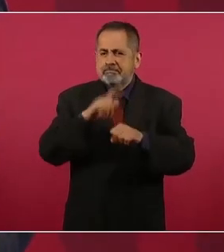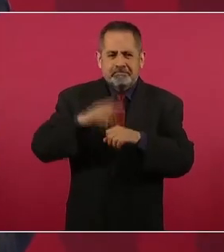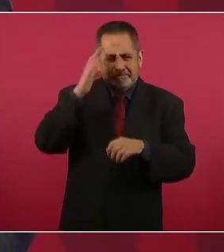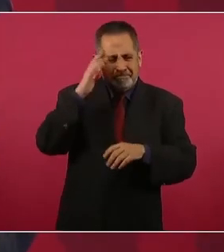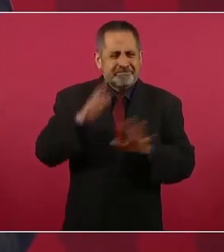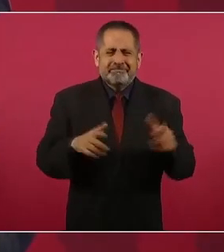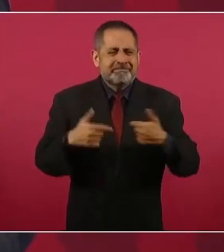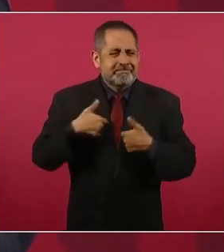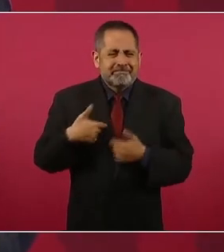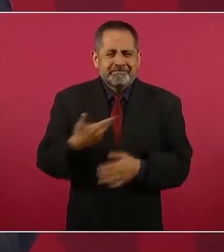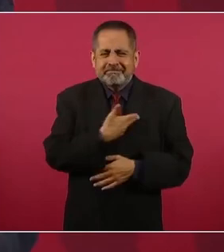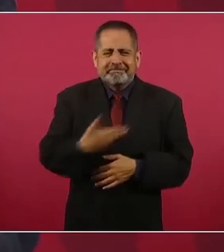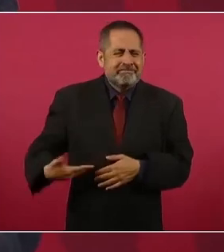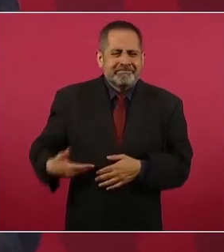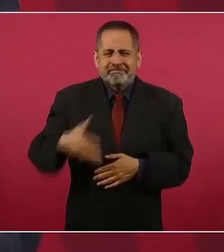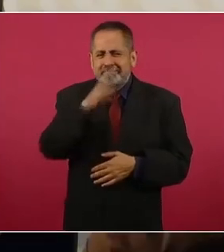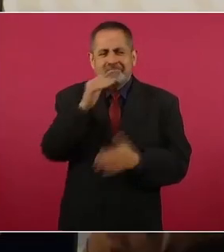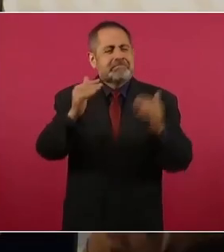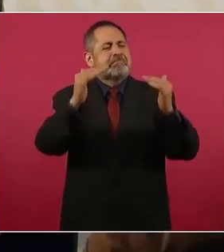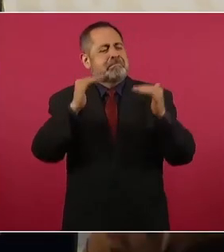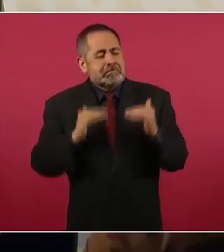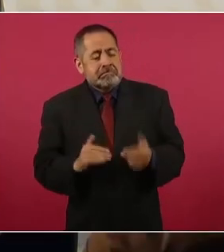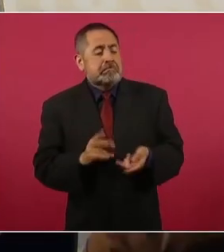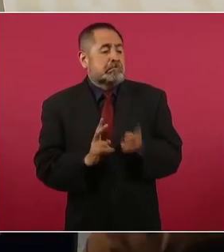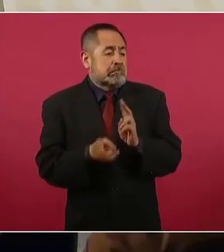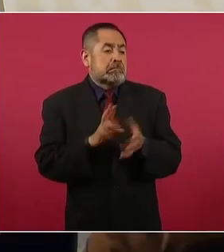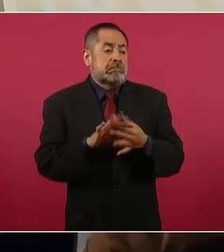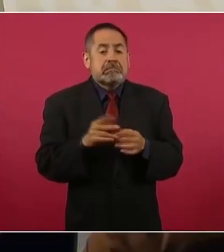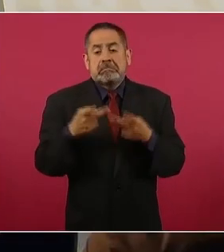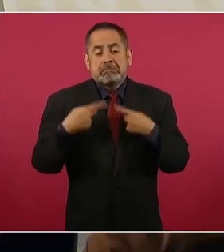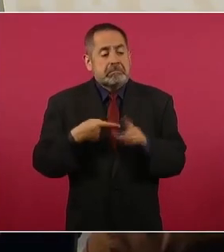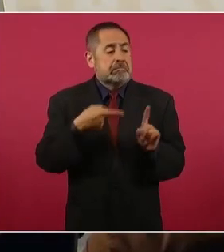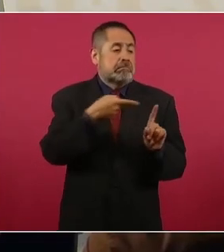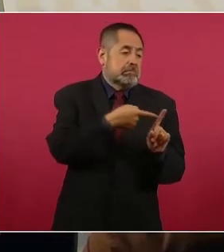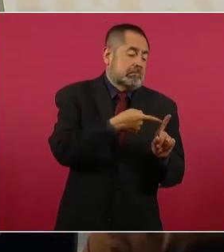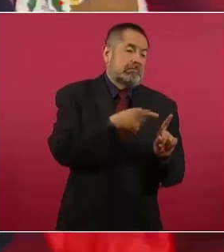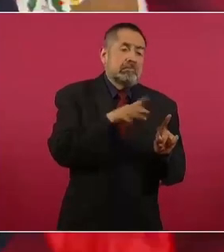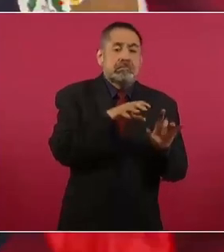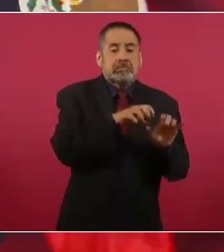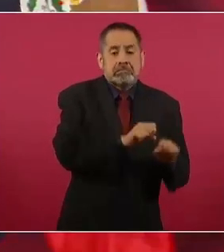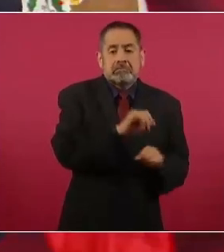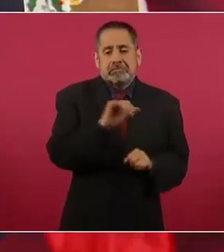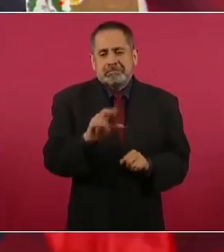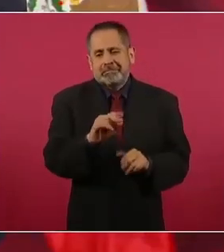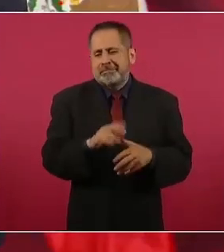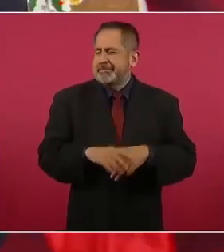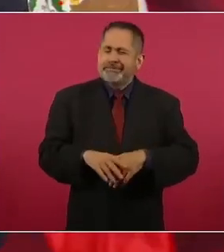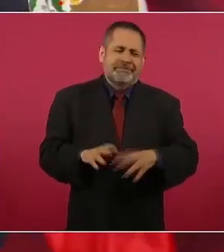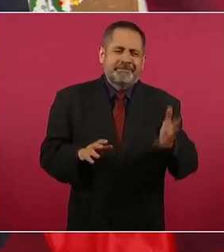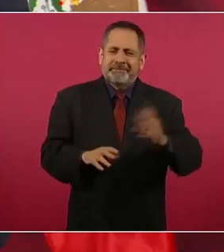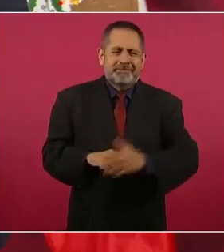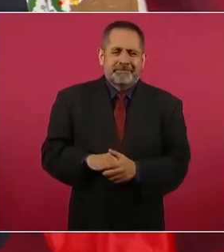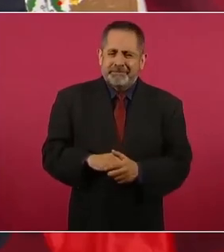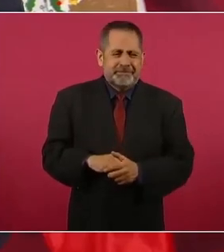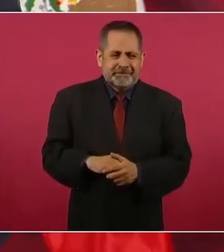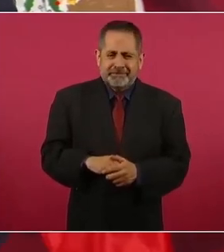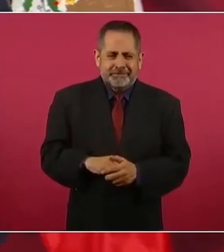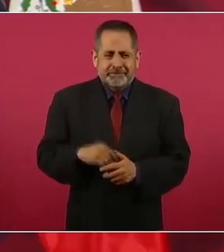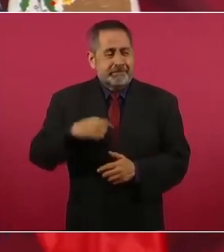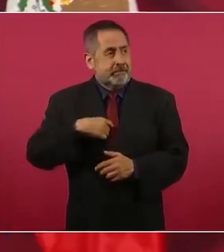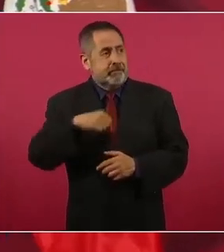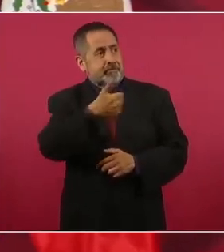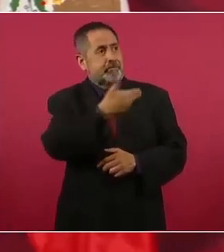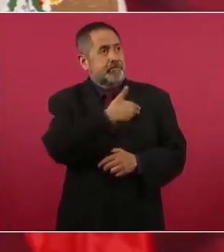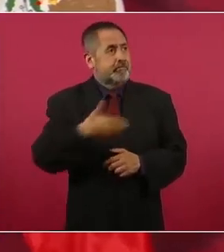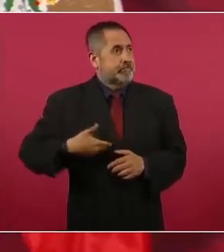Un presidente de México no puede ir a tratar con un presidente de otro país